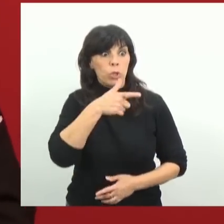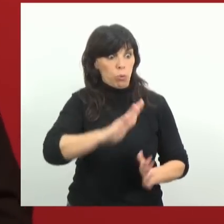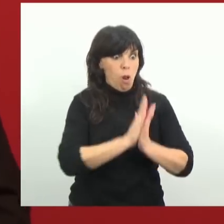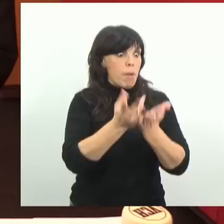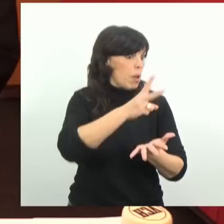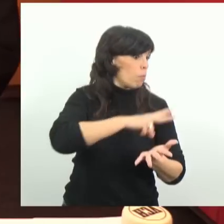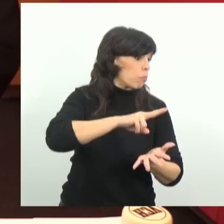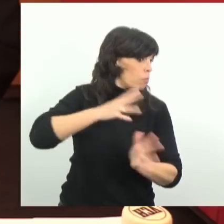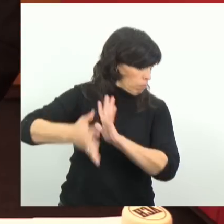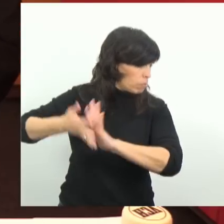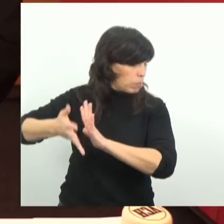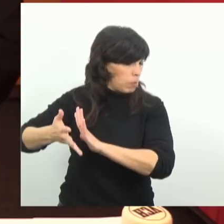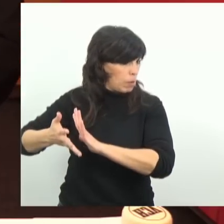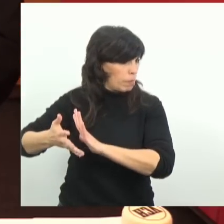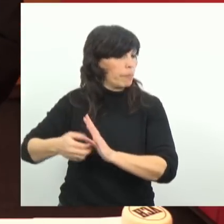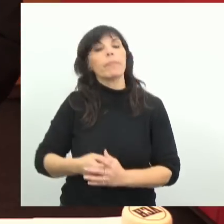cuando